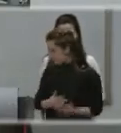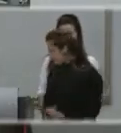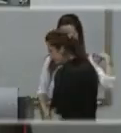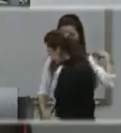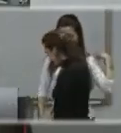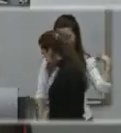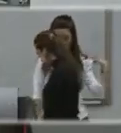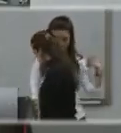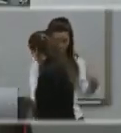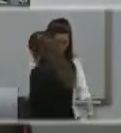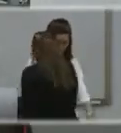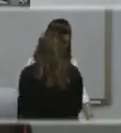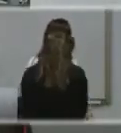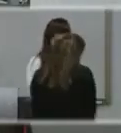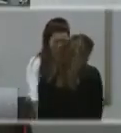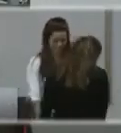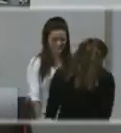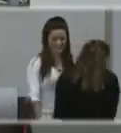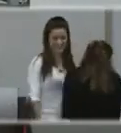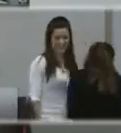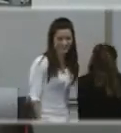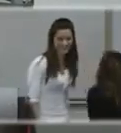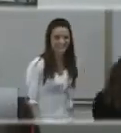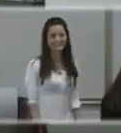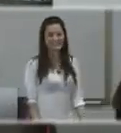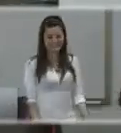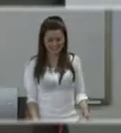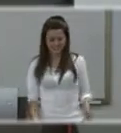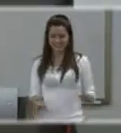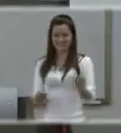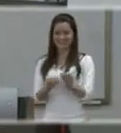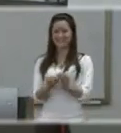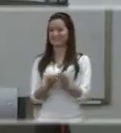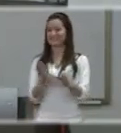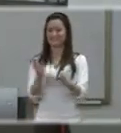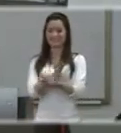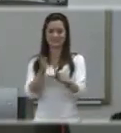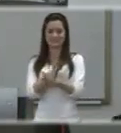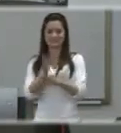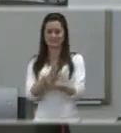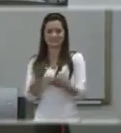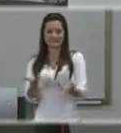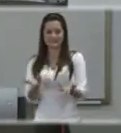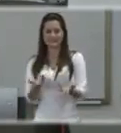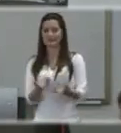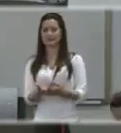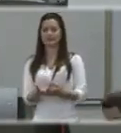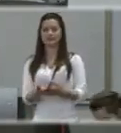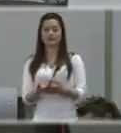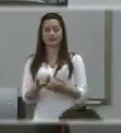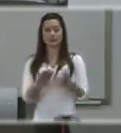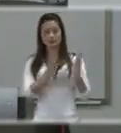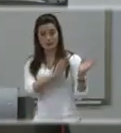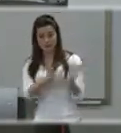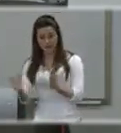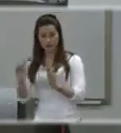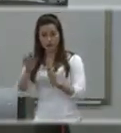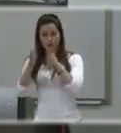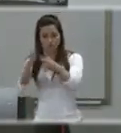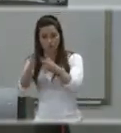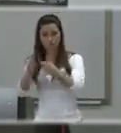Está también el problema de que no hay un plan de educación sexual y